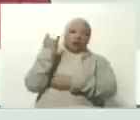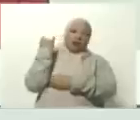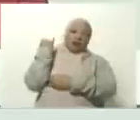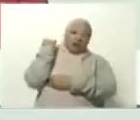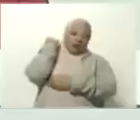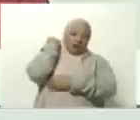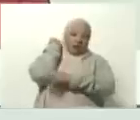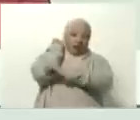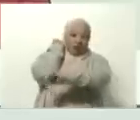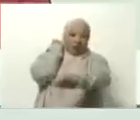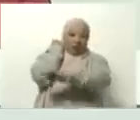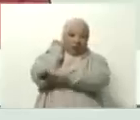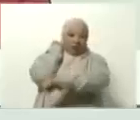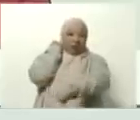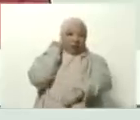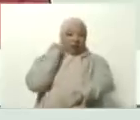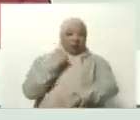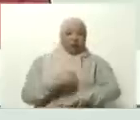la trampa.